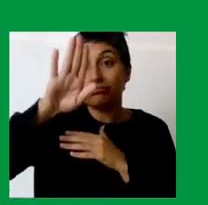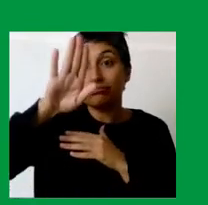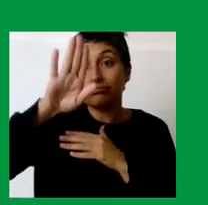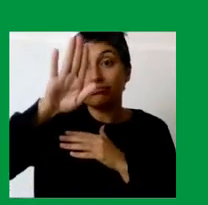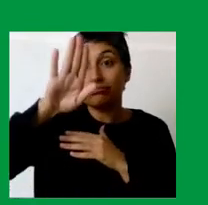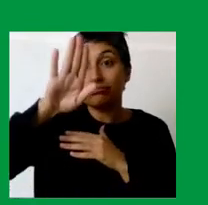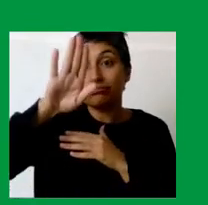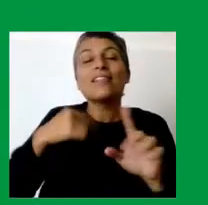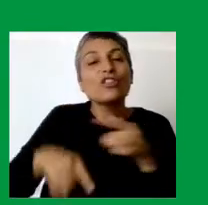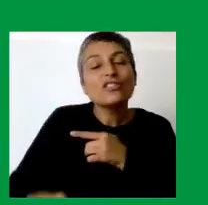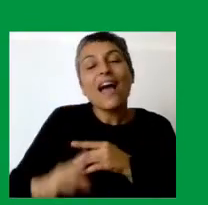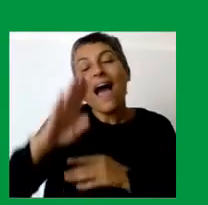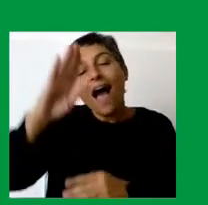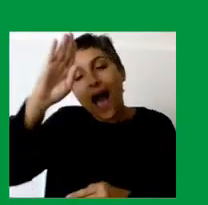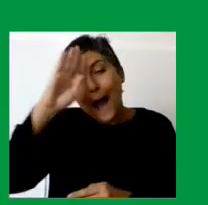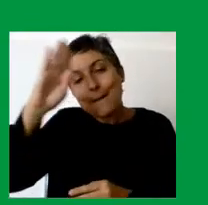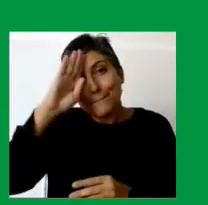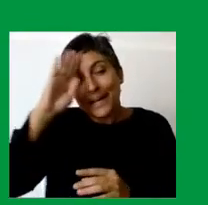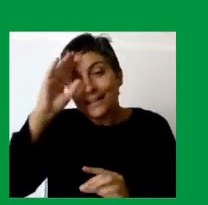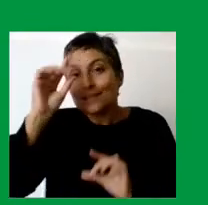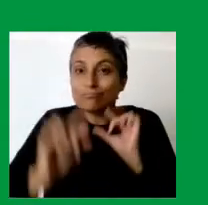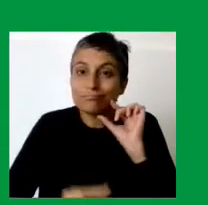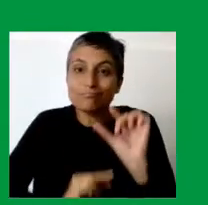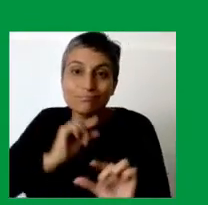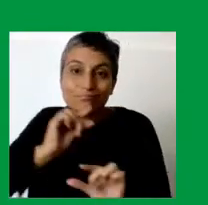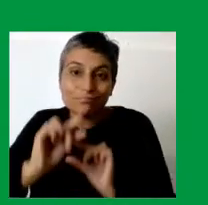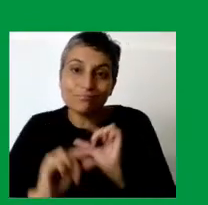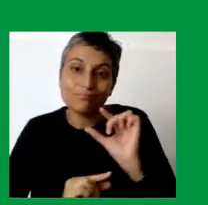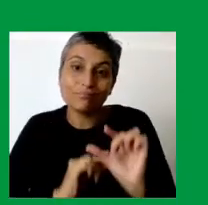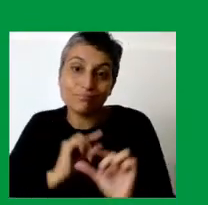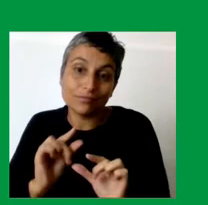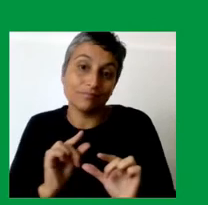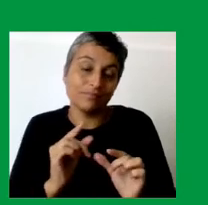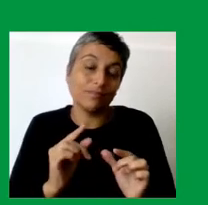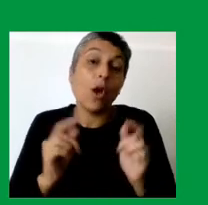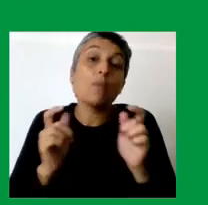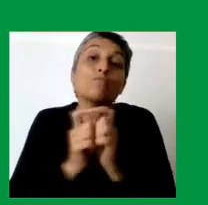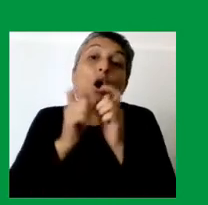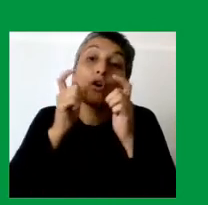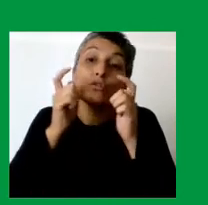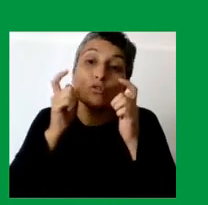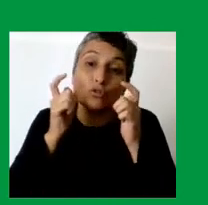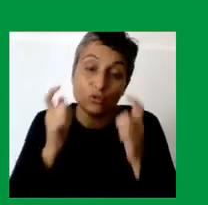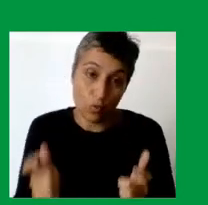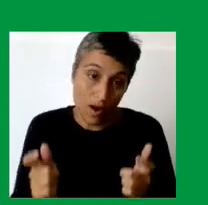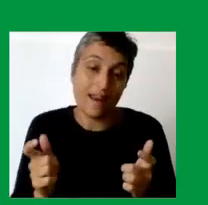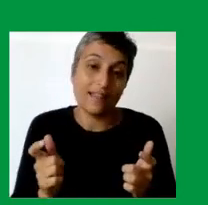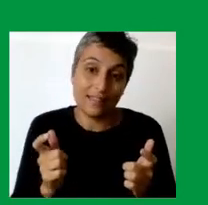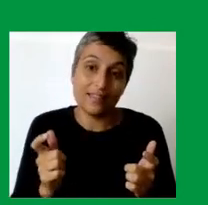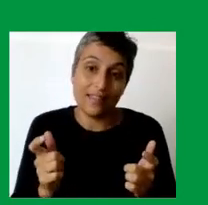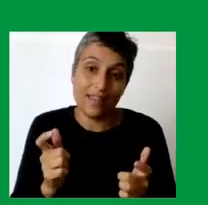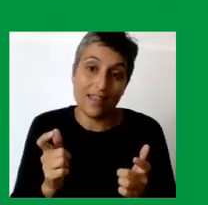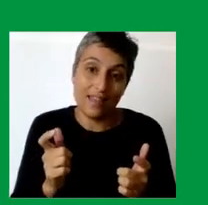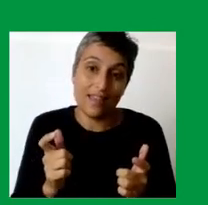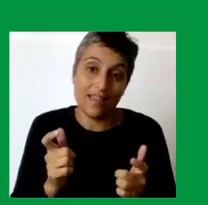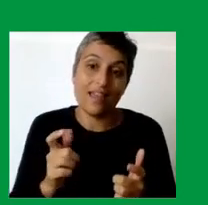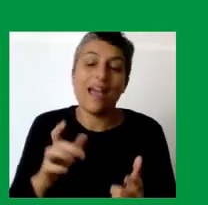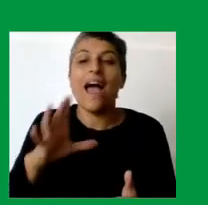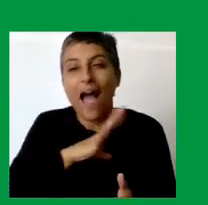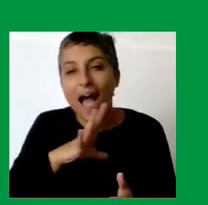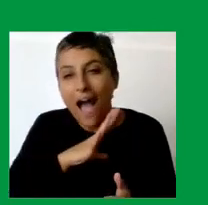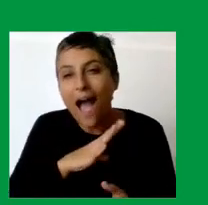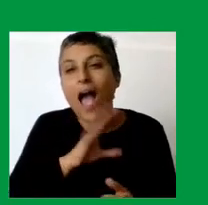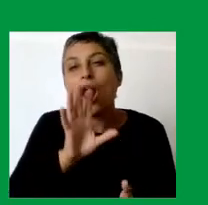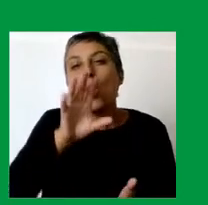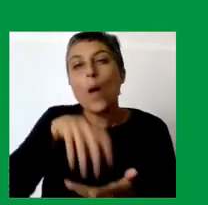aprendiendo sobre la marcha. Bueno, por supuesto, por suerte, y como corresponde, tenemos las capacitaciones,